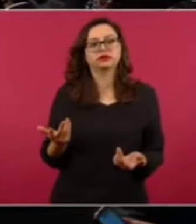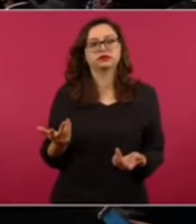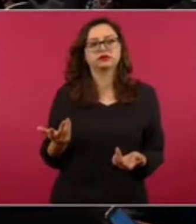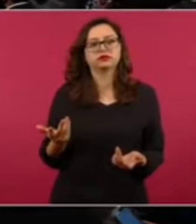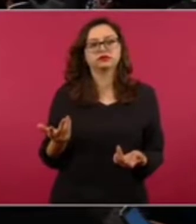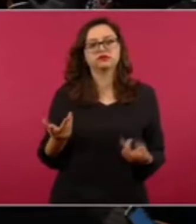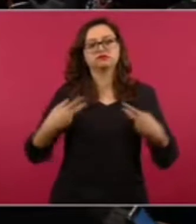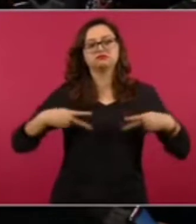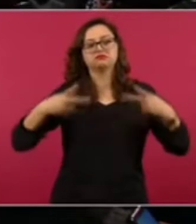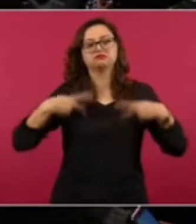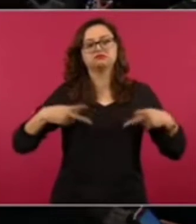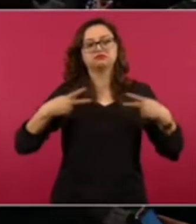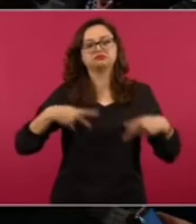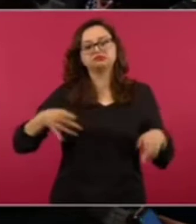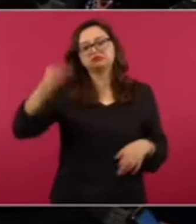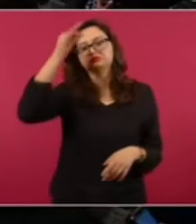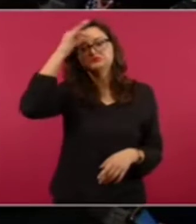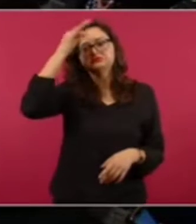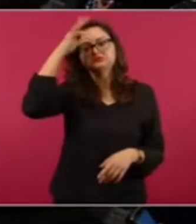no se da cuenta.